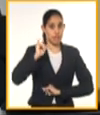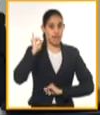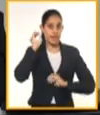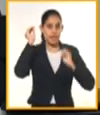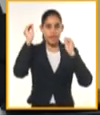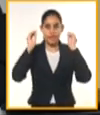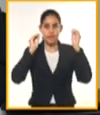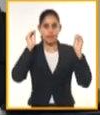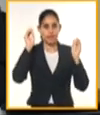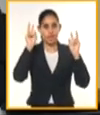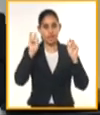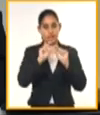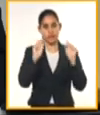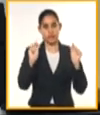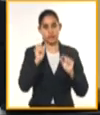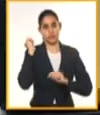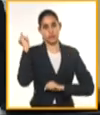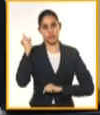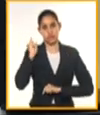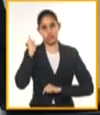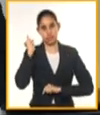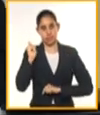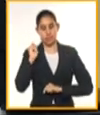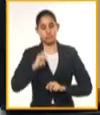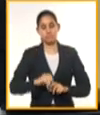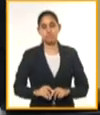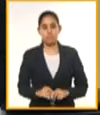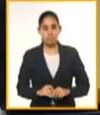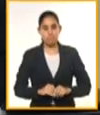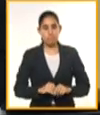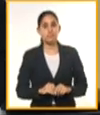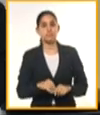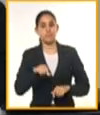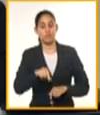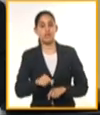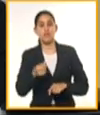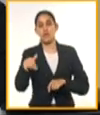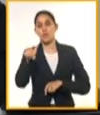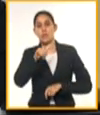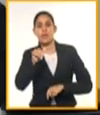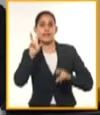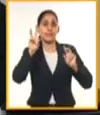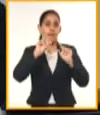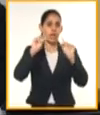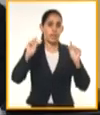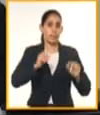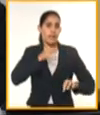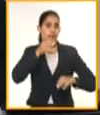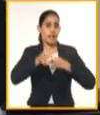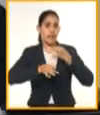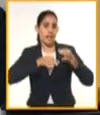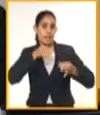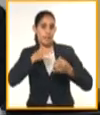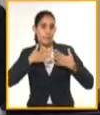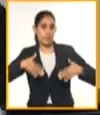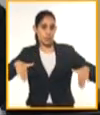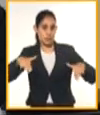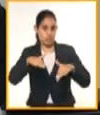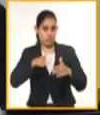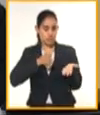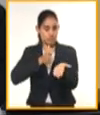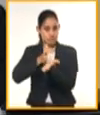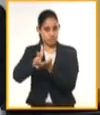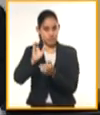además de ser los dos buenos amantes del deporte. Así que estaremos hablando de estos temas en nuestra mesa redonda. A ustedes los invito a que nos